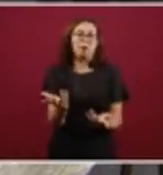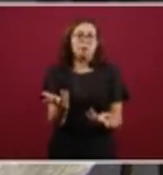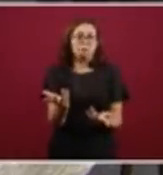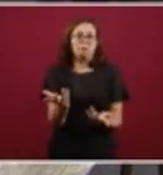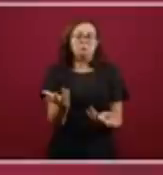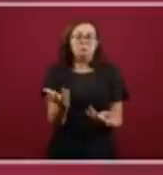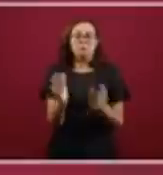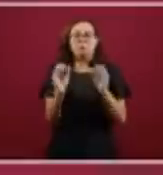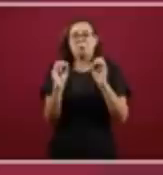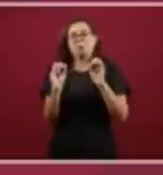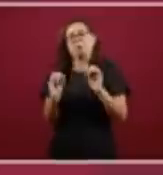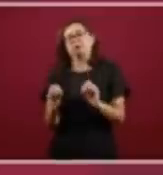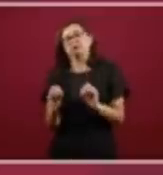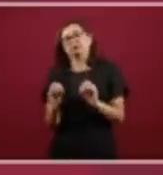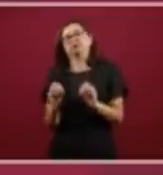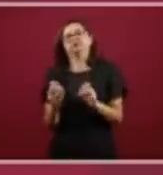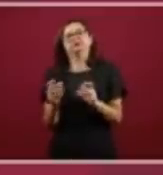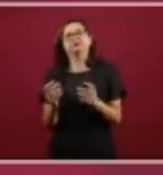o en